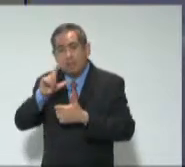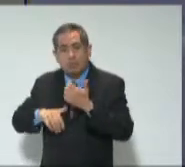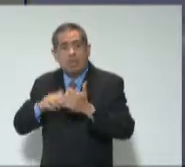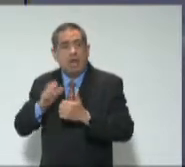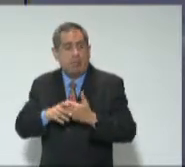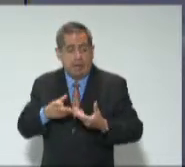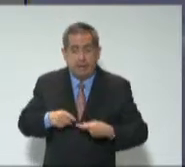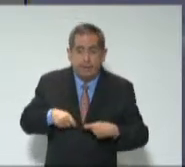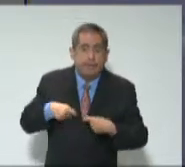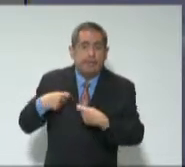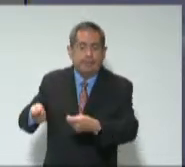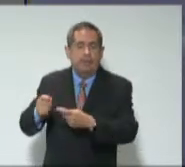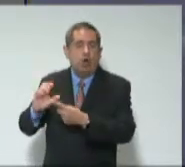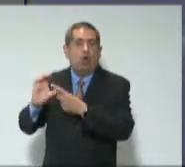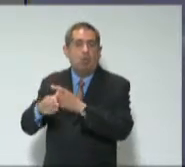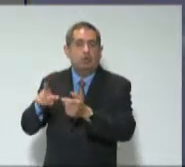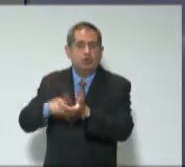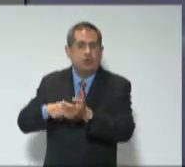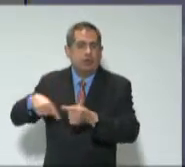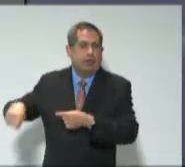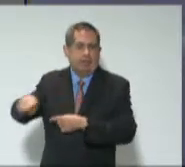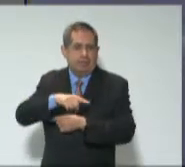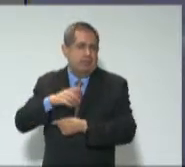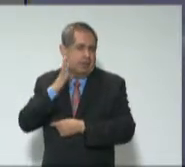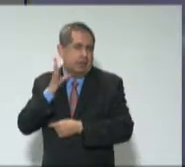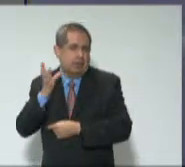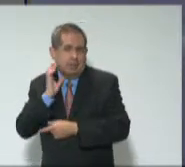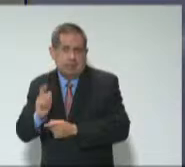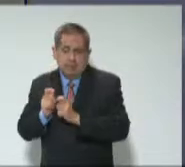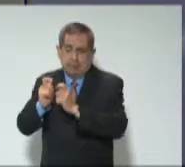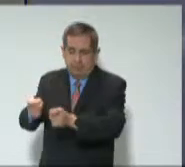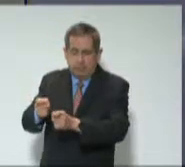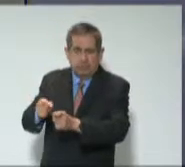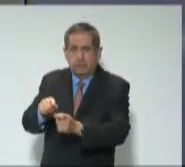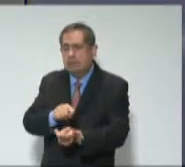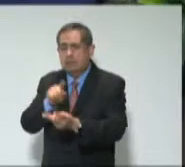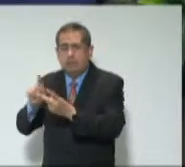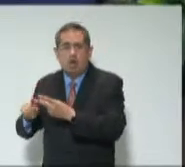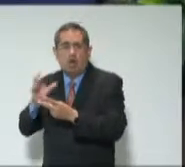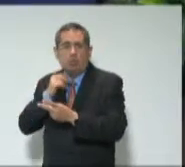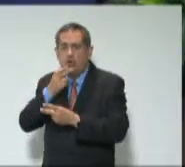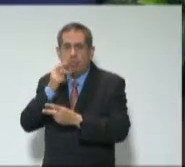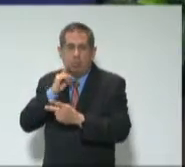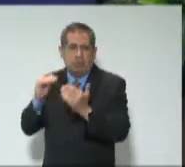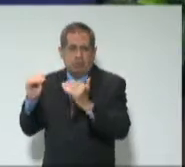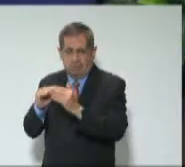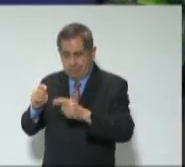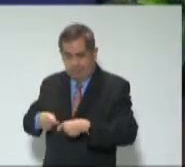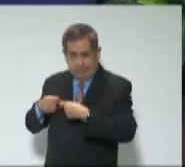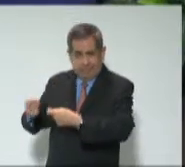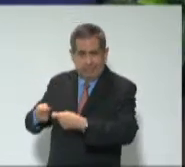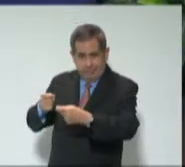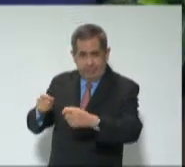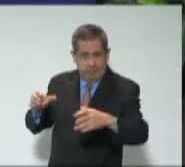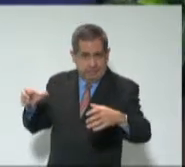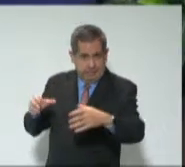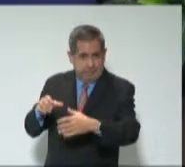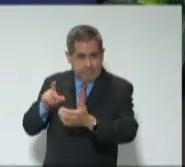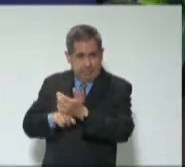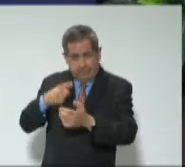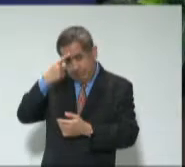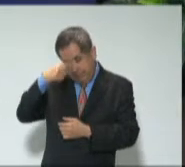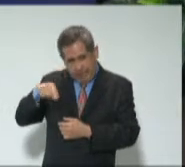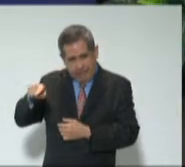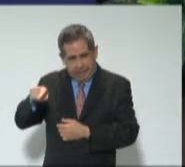comisiones de régimen interno y prácticas parlamentarias y a la comisión de igualdad en el caso de la comisión de la